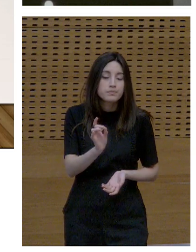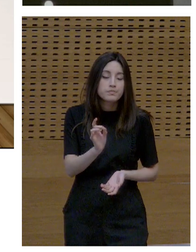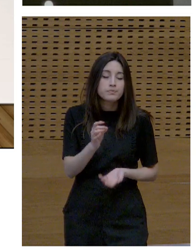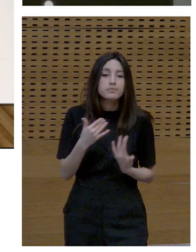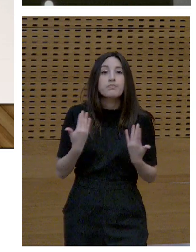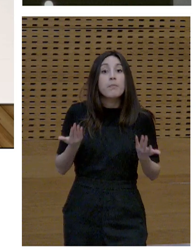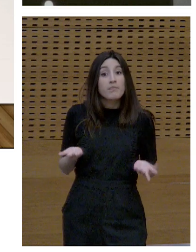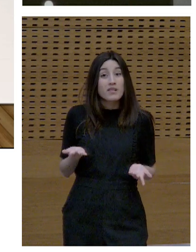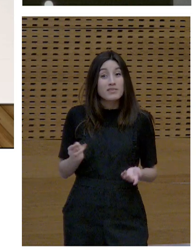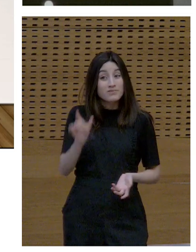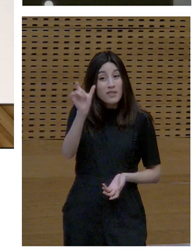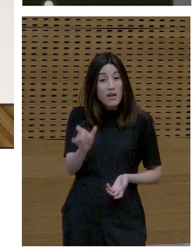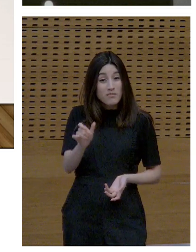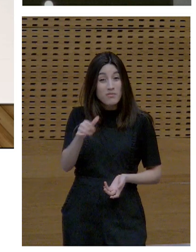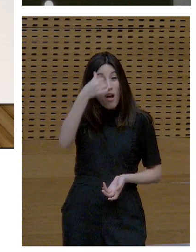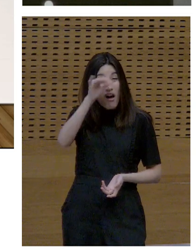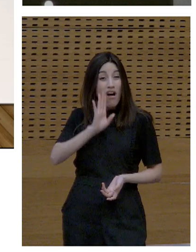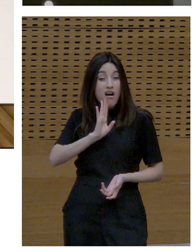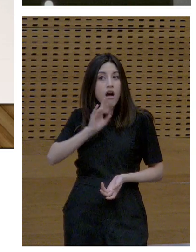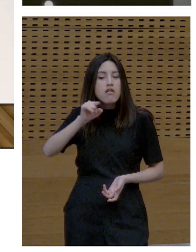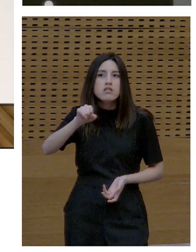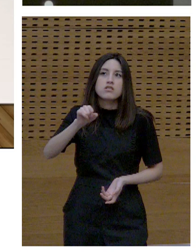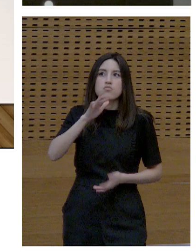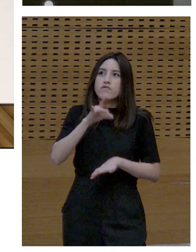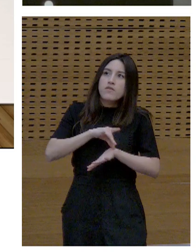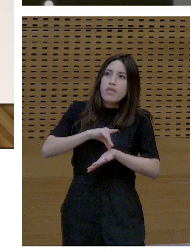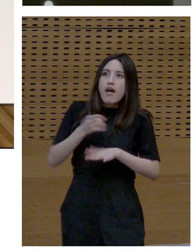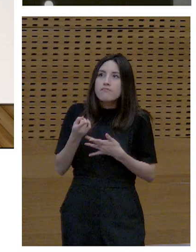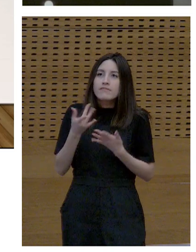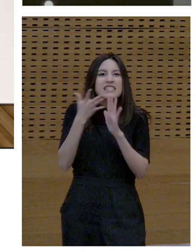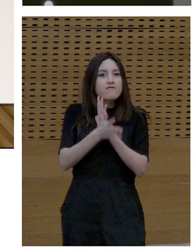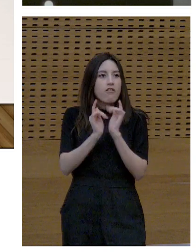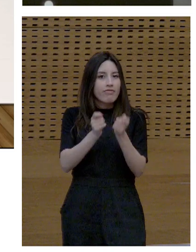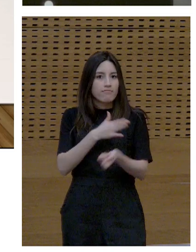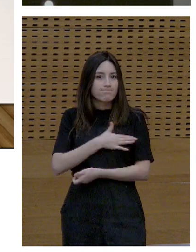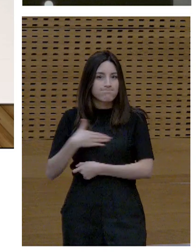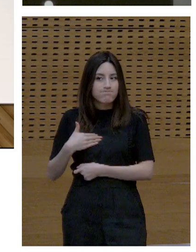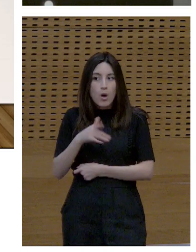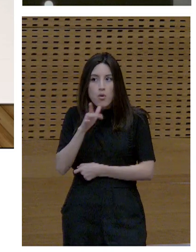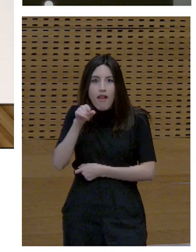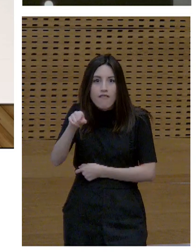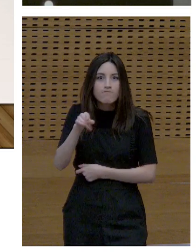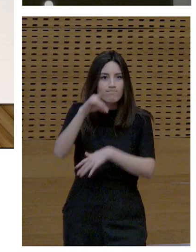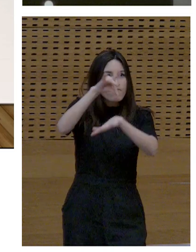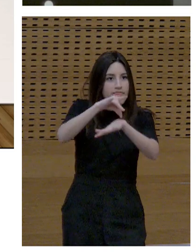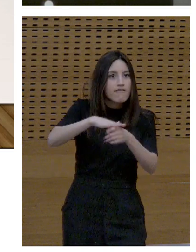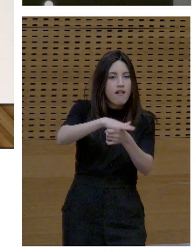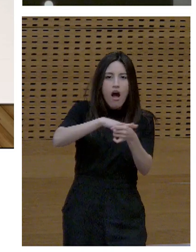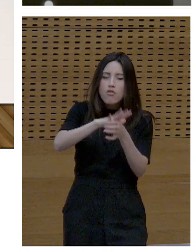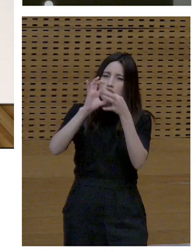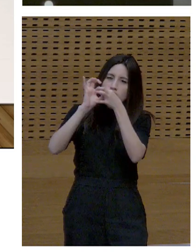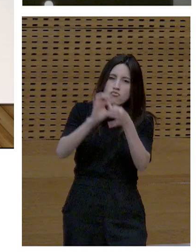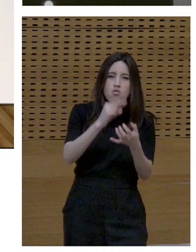él quiso dar un sentido a su enfermedad. Era una persona muy comprometida con la medicina, tenía un